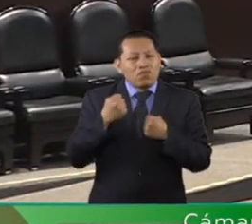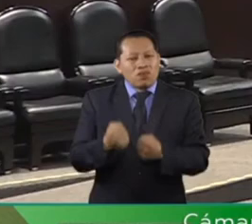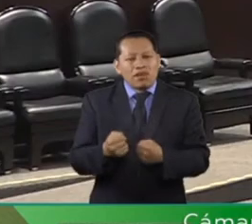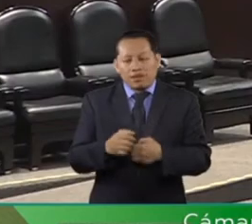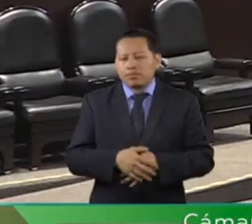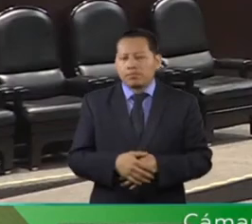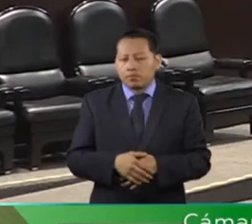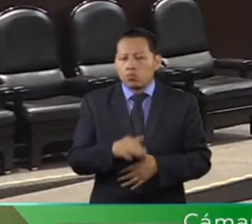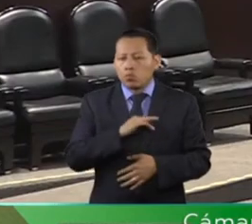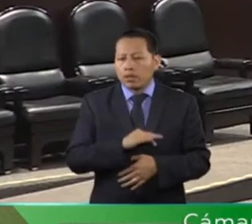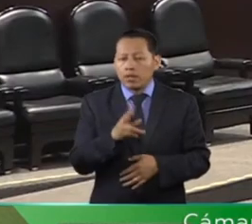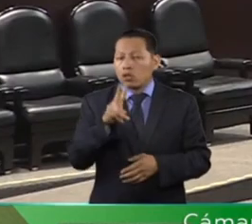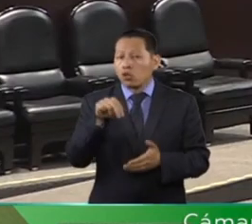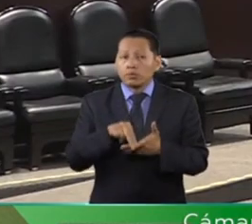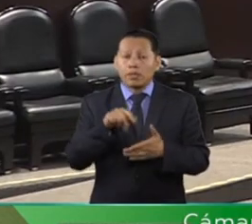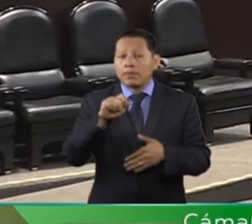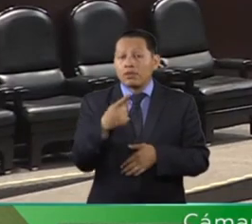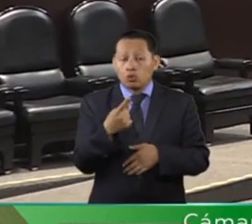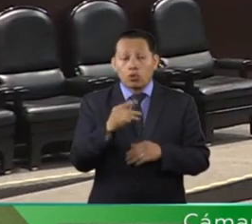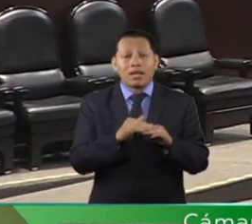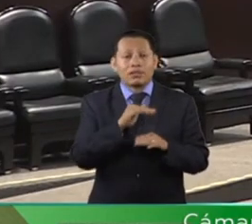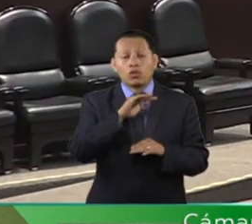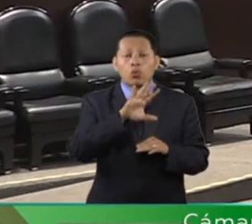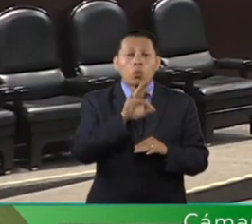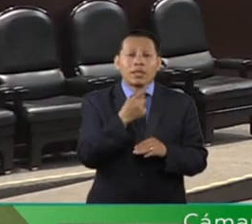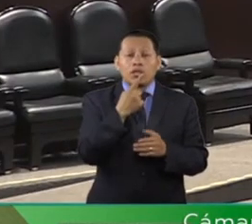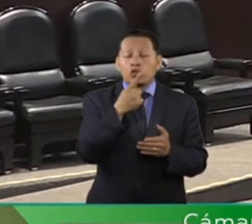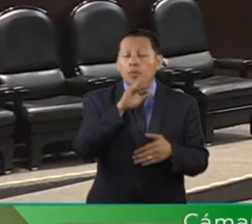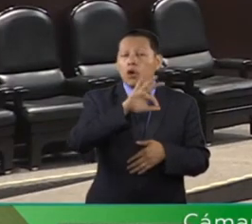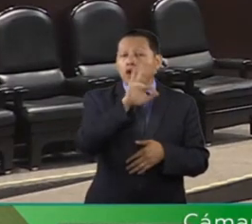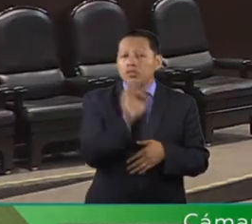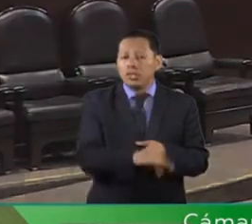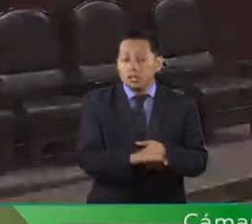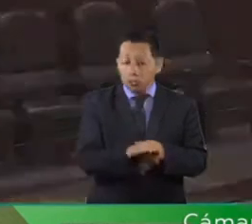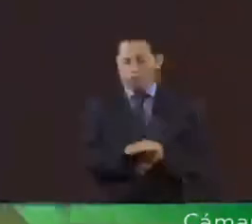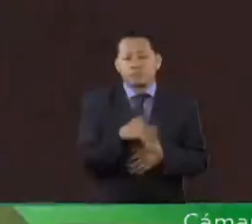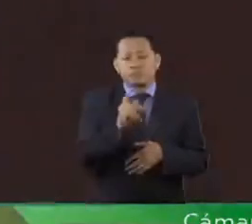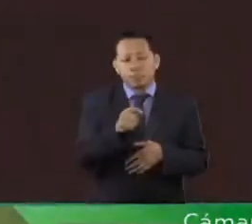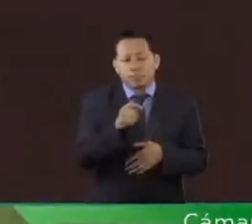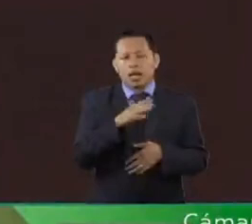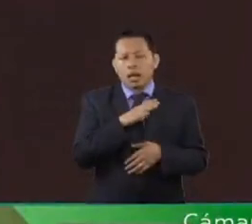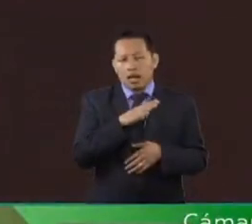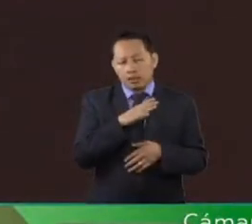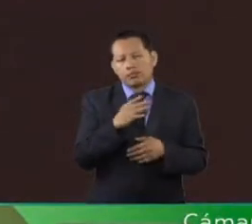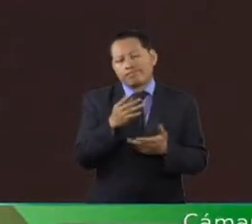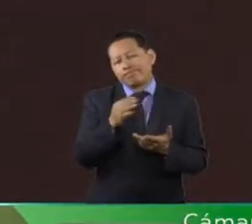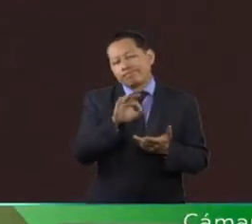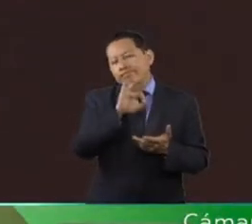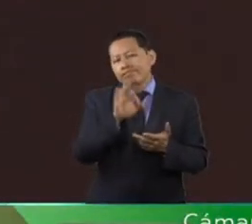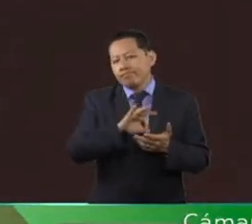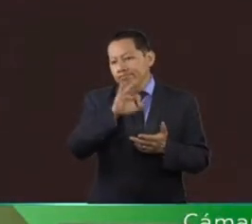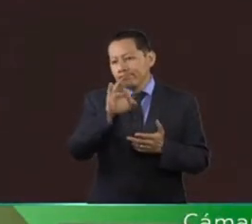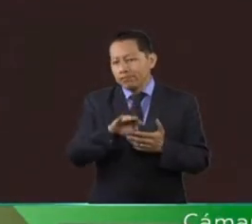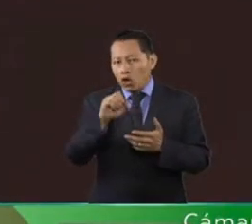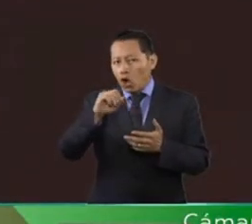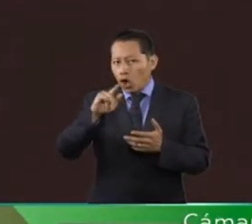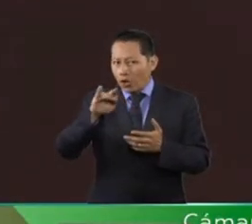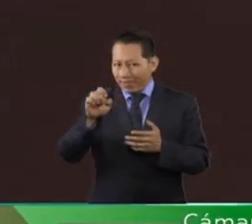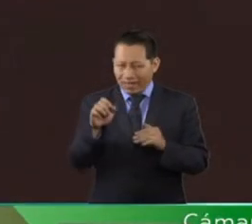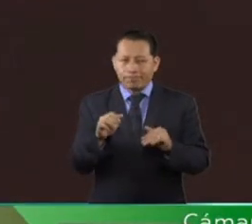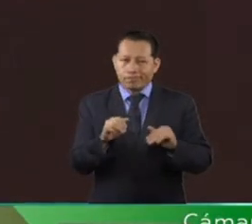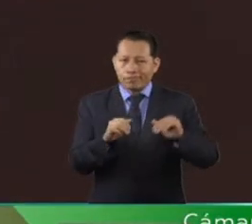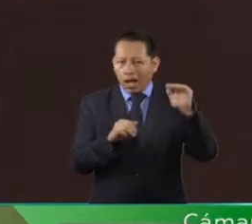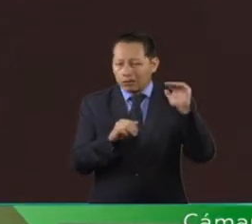considerablemente. Tan solo en el 2021 creció el 41%. Esto es más que el promedio de los países de la OCDE o